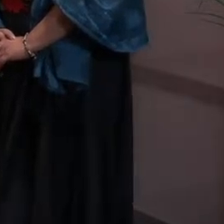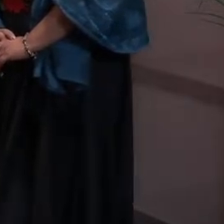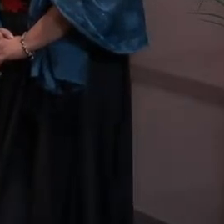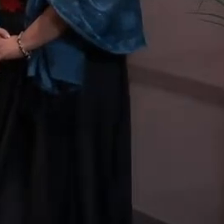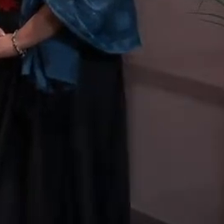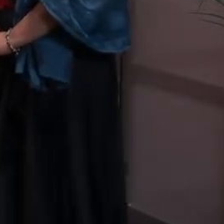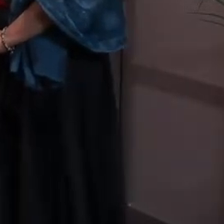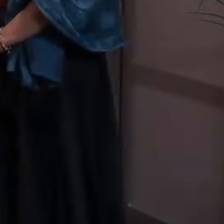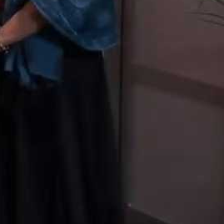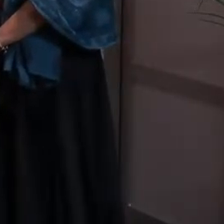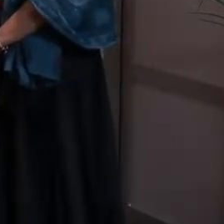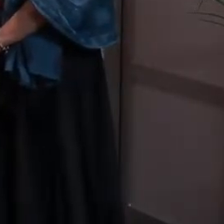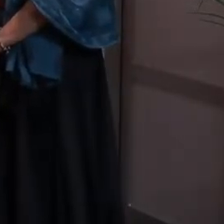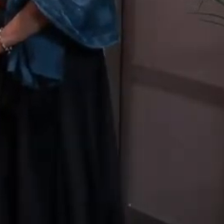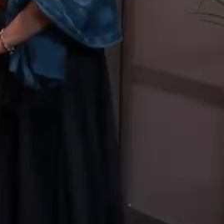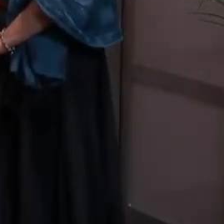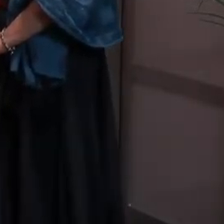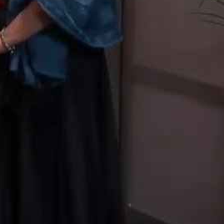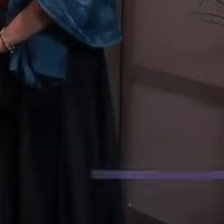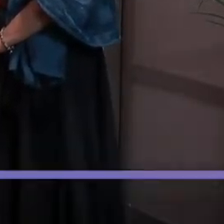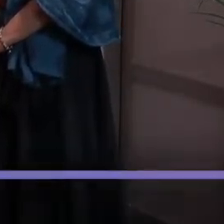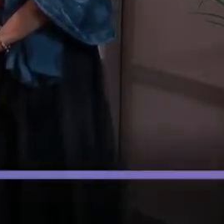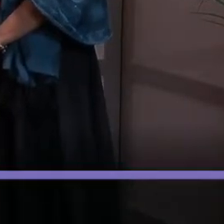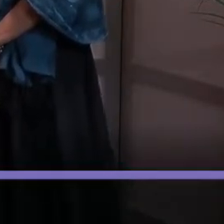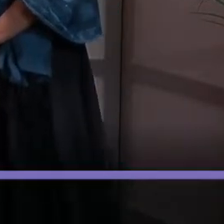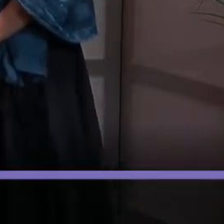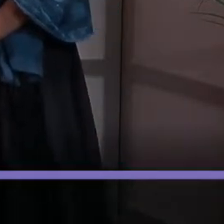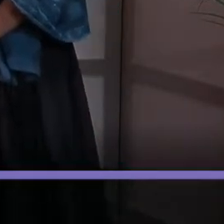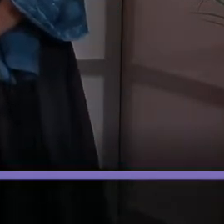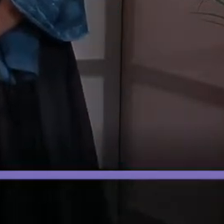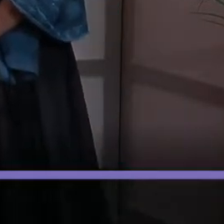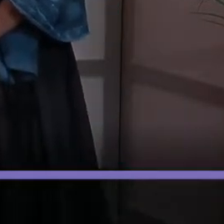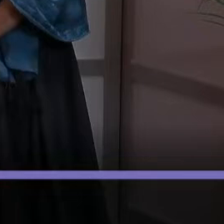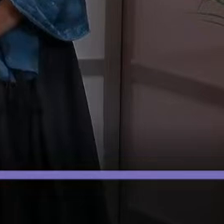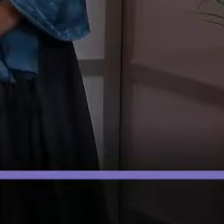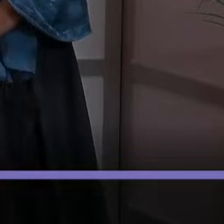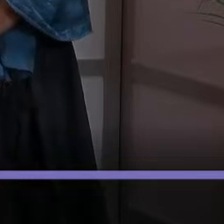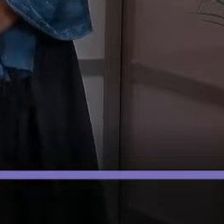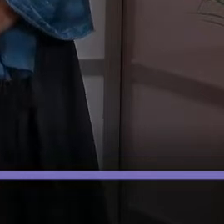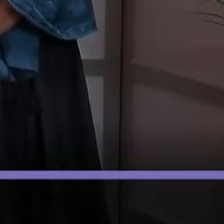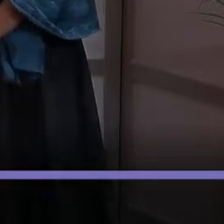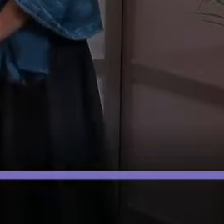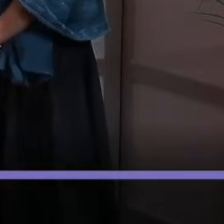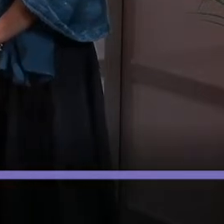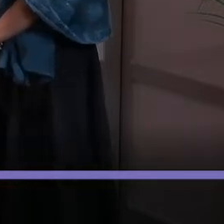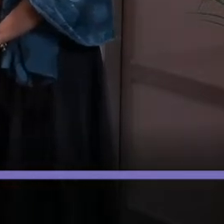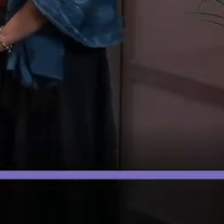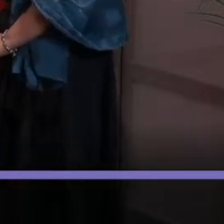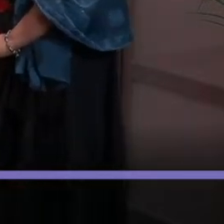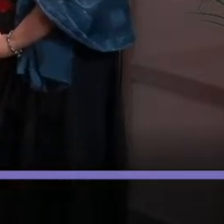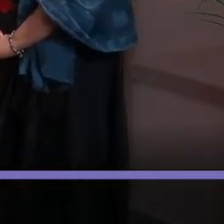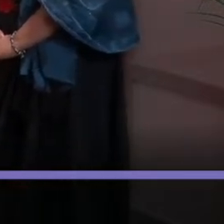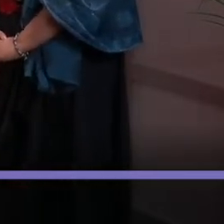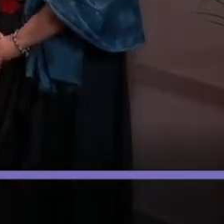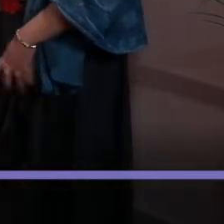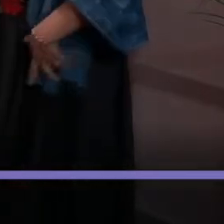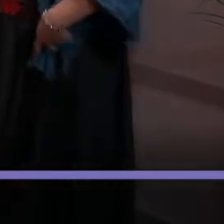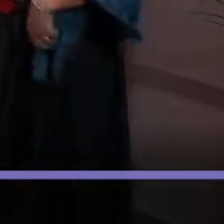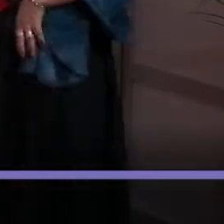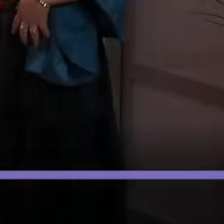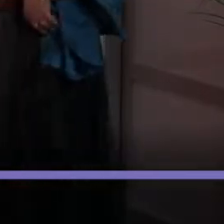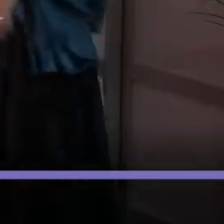visto por la Laguna del Toro con un hombre blanco. Ella no los ha dicho. Un hombre blanco.